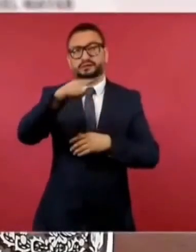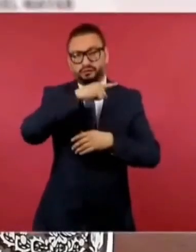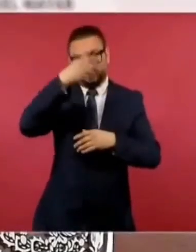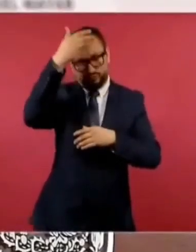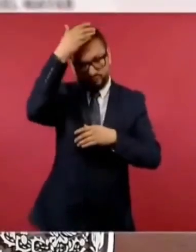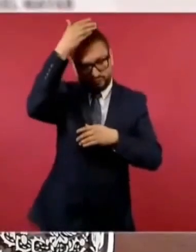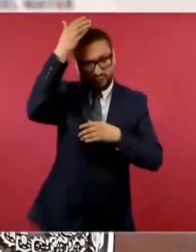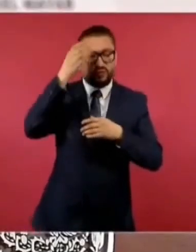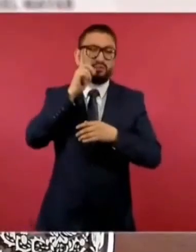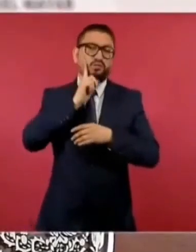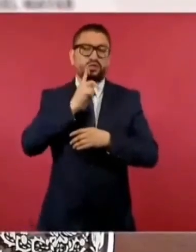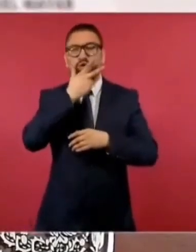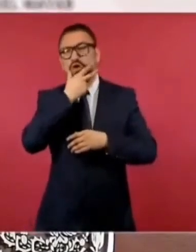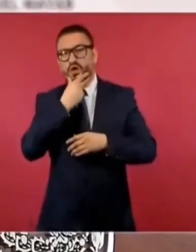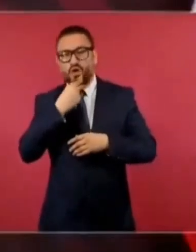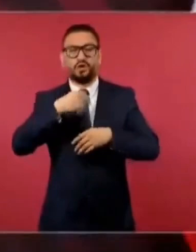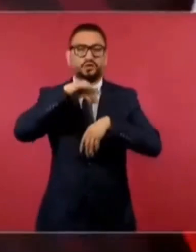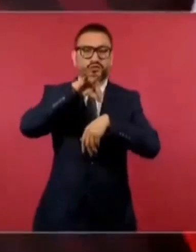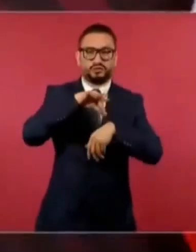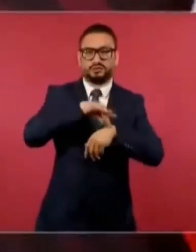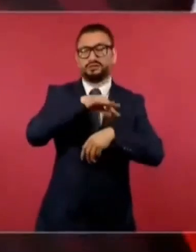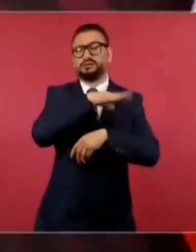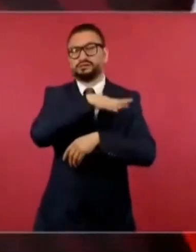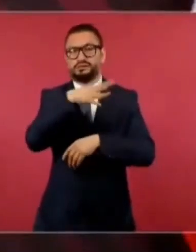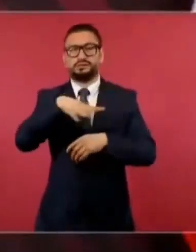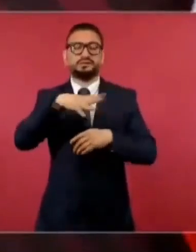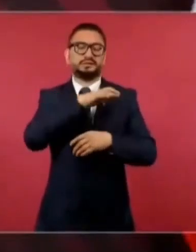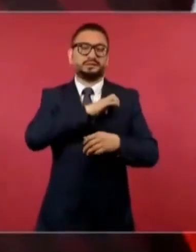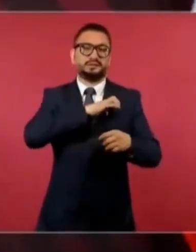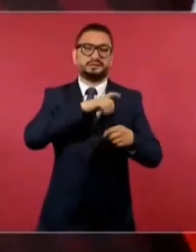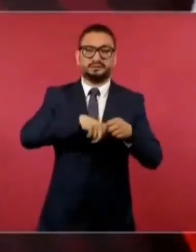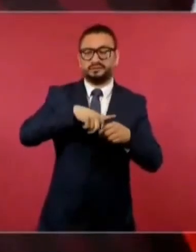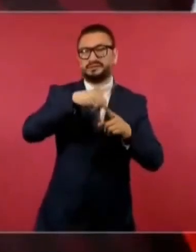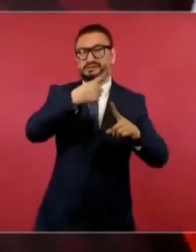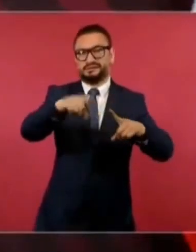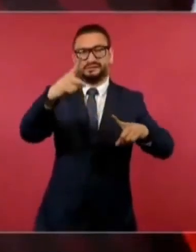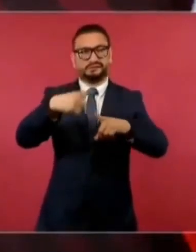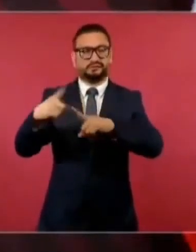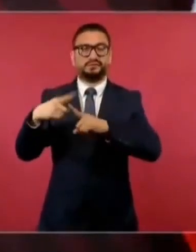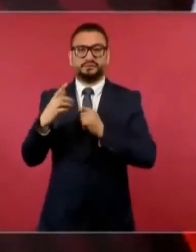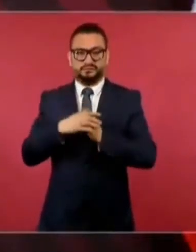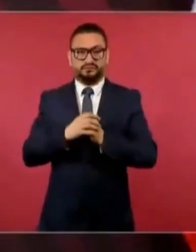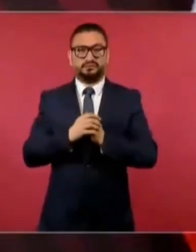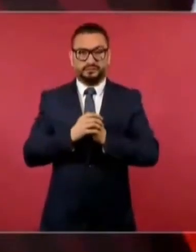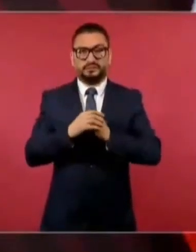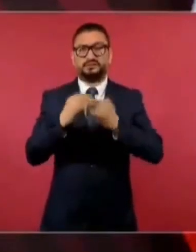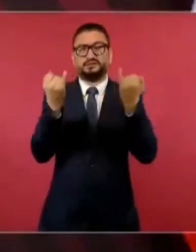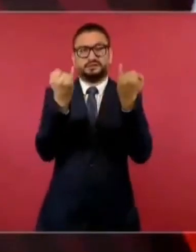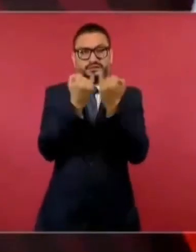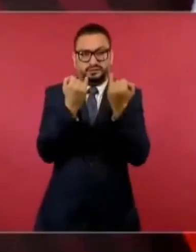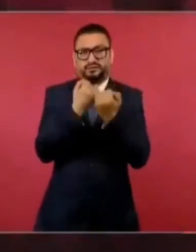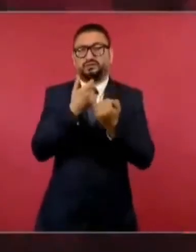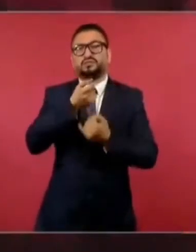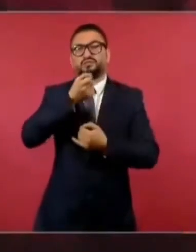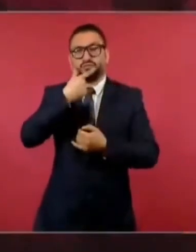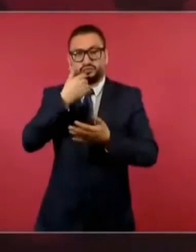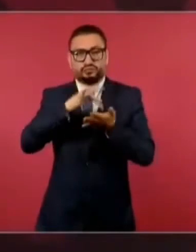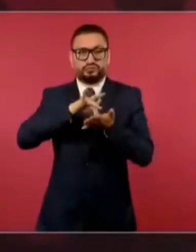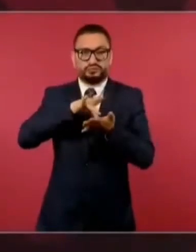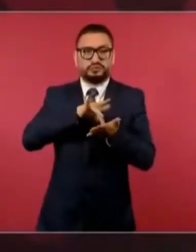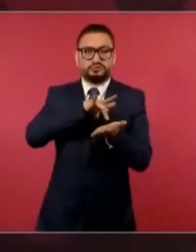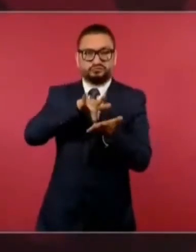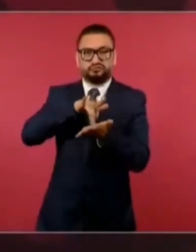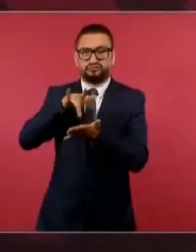médicos generales, especialistas y el abasto de medicamentos al